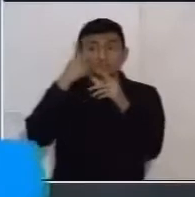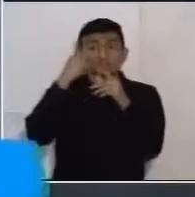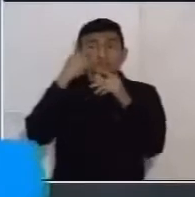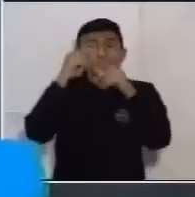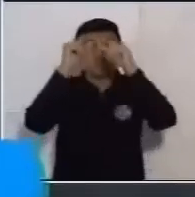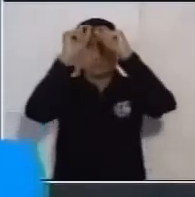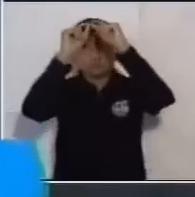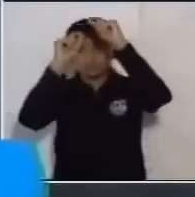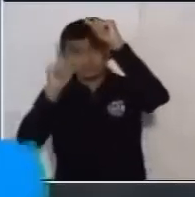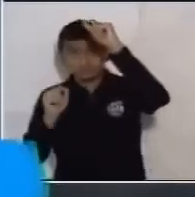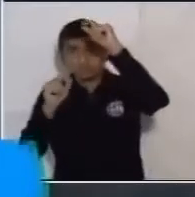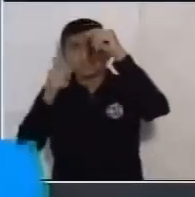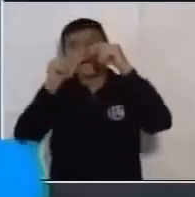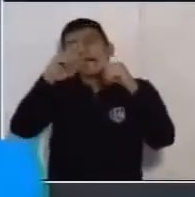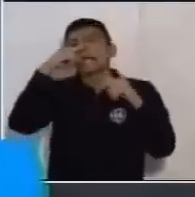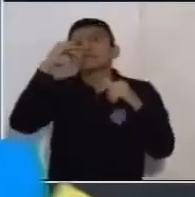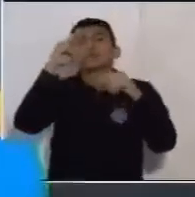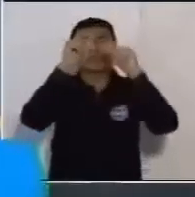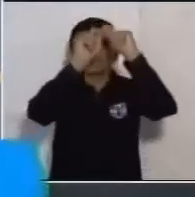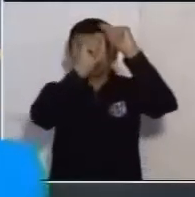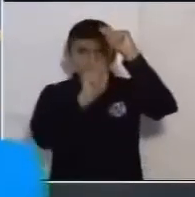altura. Esa va a ser